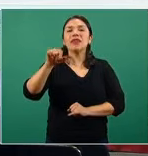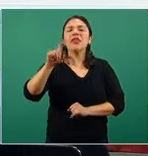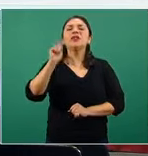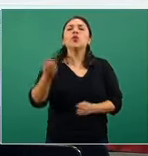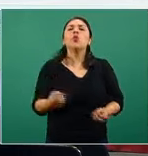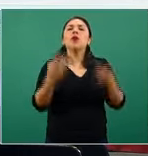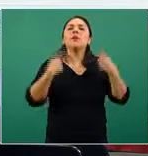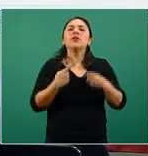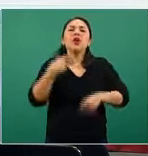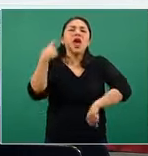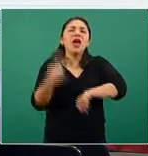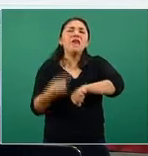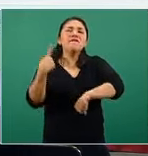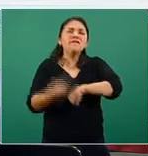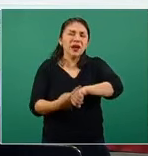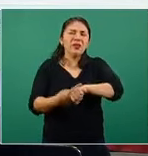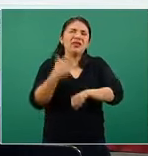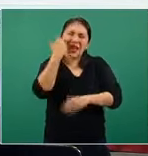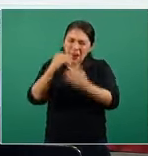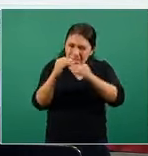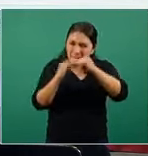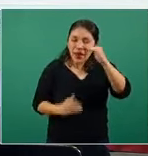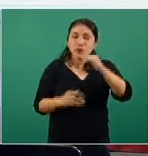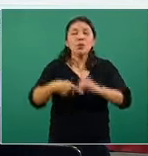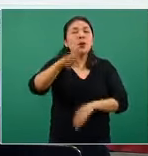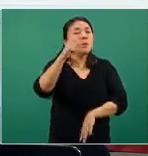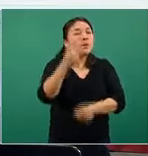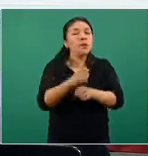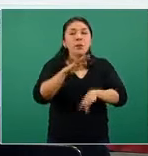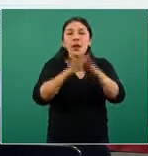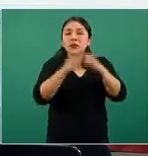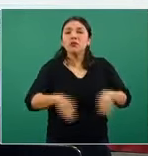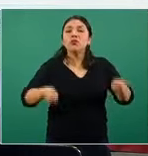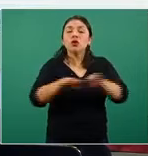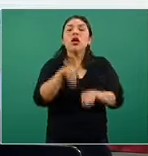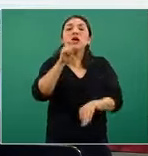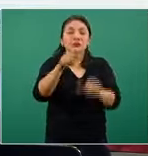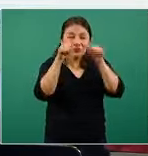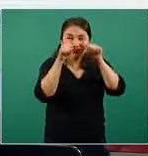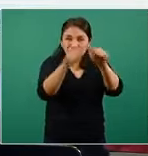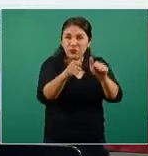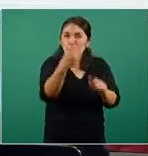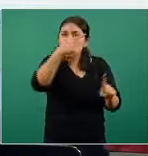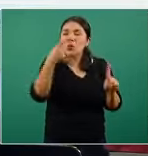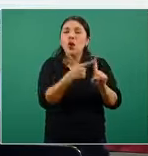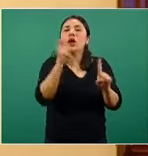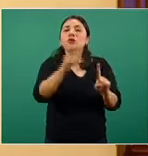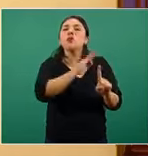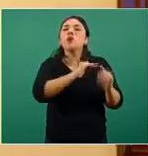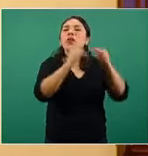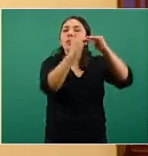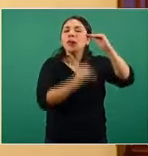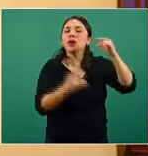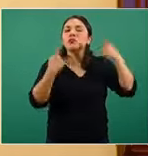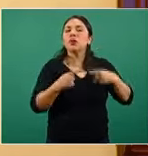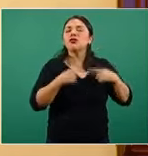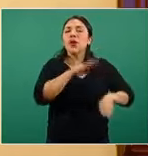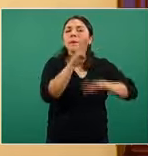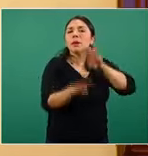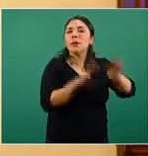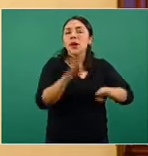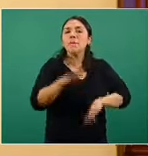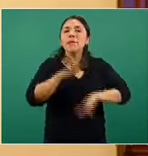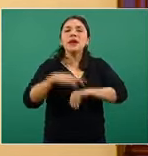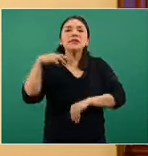de enfermedad. Pero lo primero y lo más importante es el enfoque que se tiene que tener en poder disminuir rápidamente